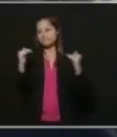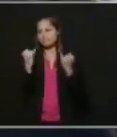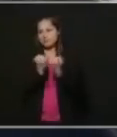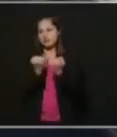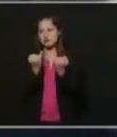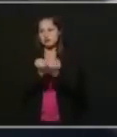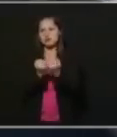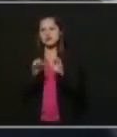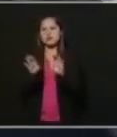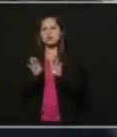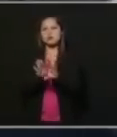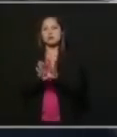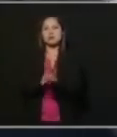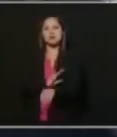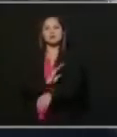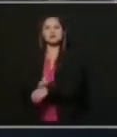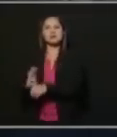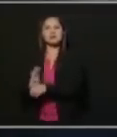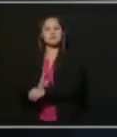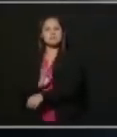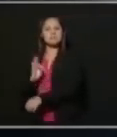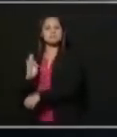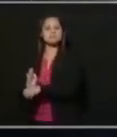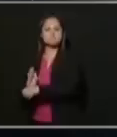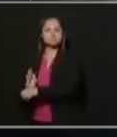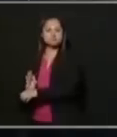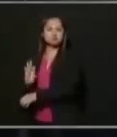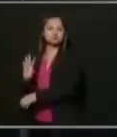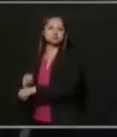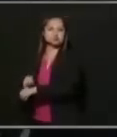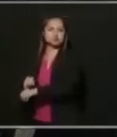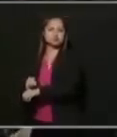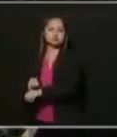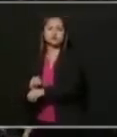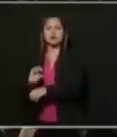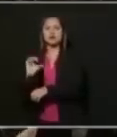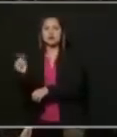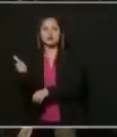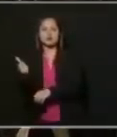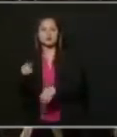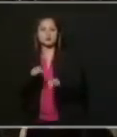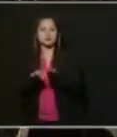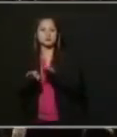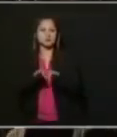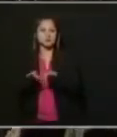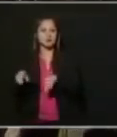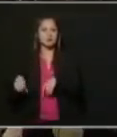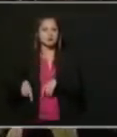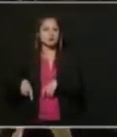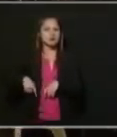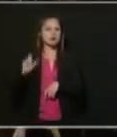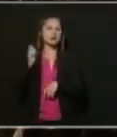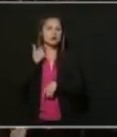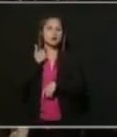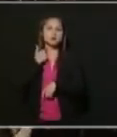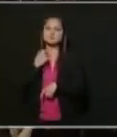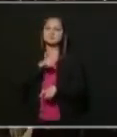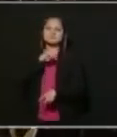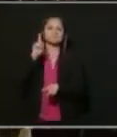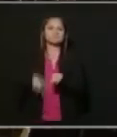los privilegios y los fueros en México.